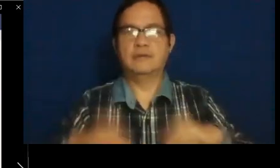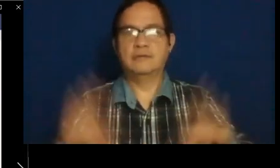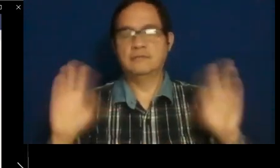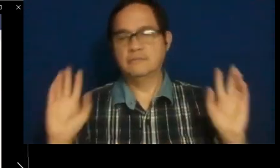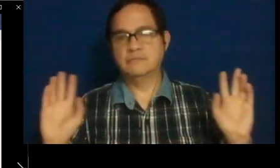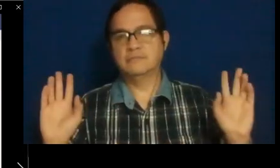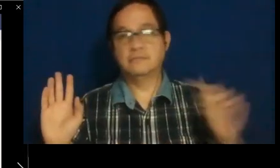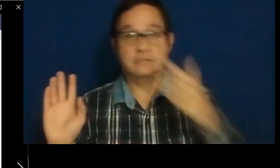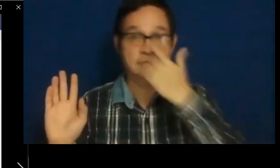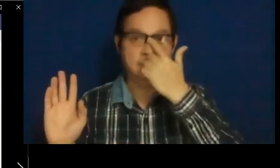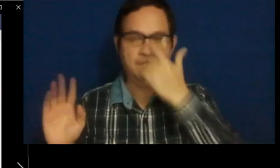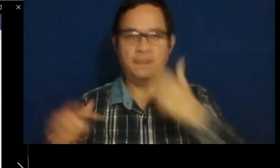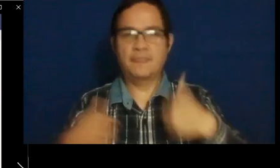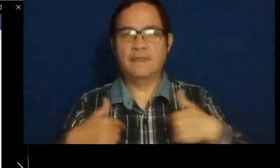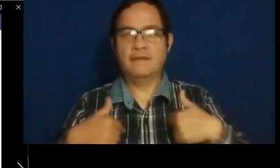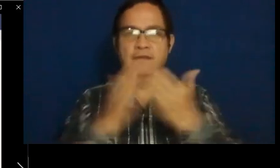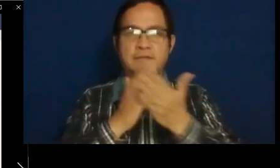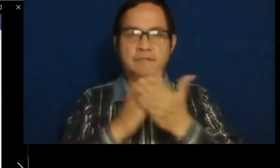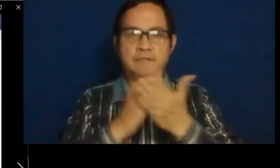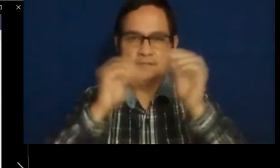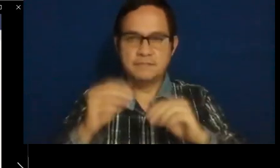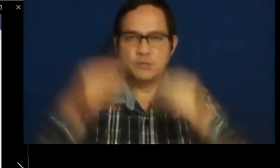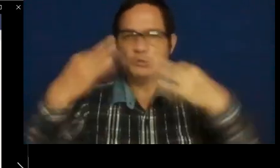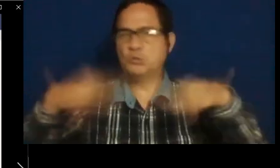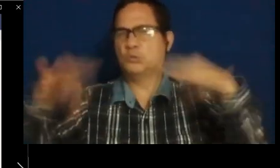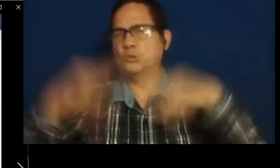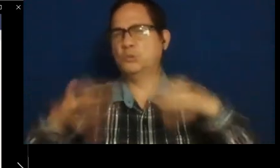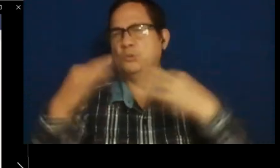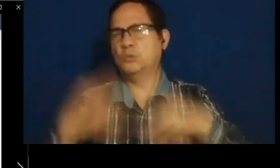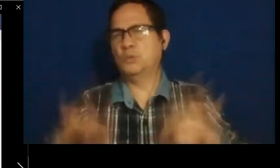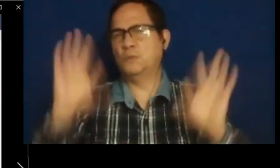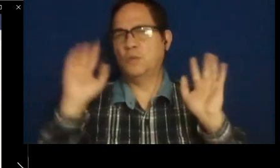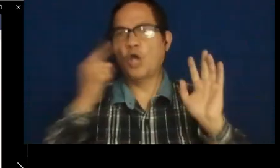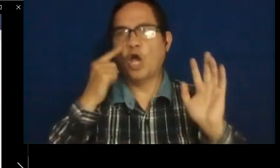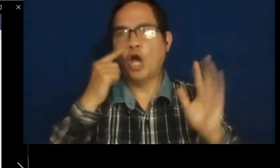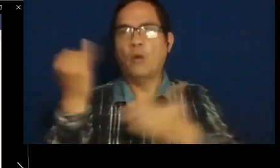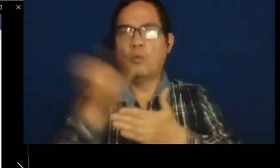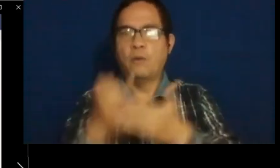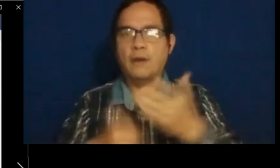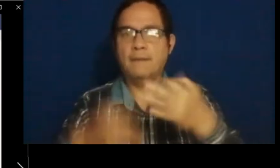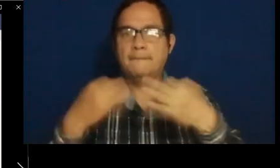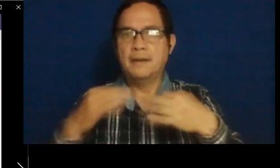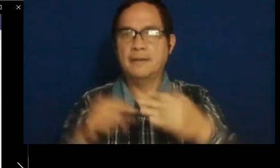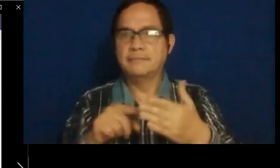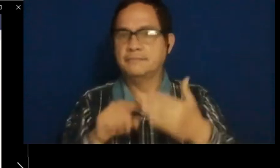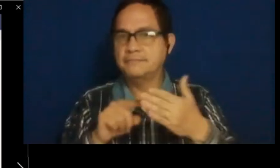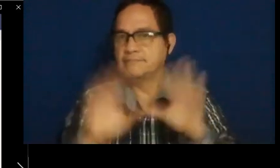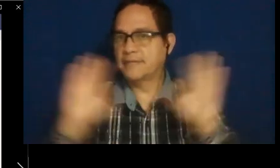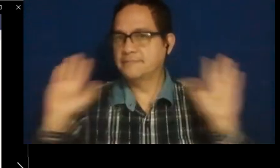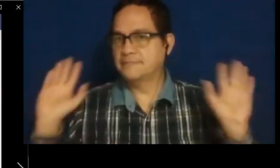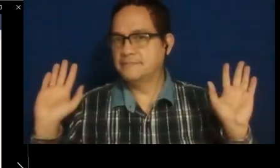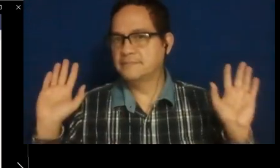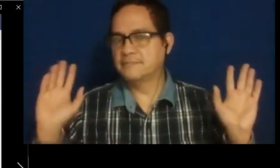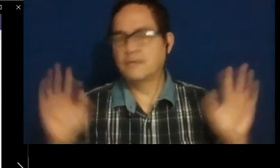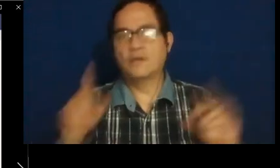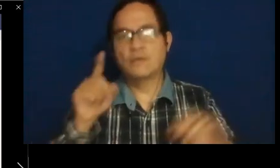lo hice como si fuera un estudiante y es bastante sencillo, es simplemente tener cuidado, hacer las cositas como corresponden y